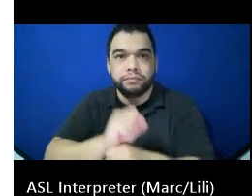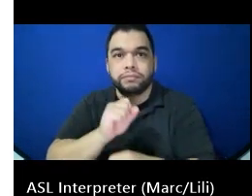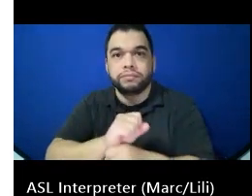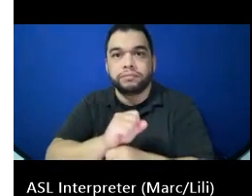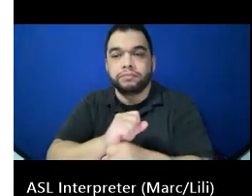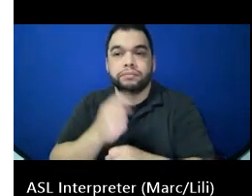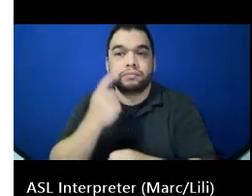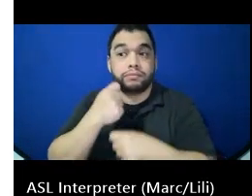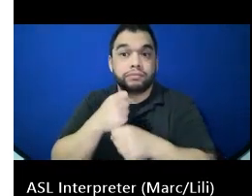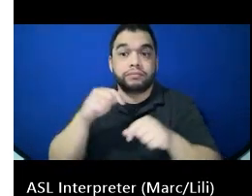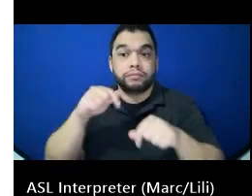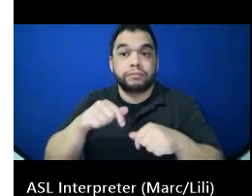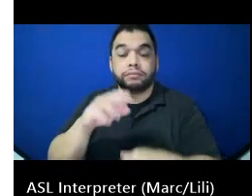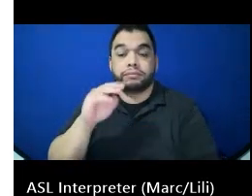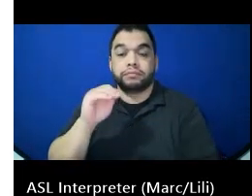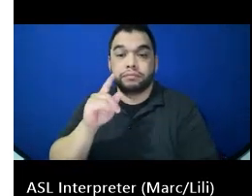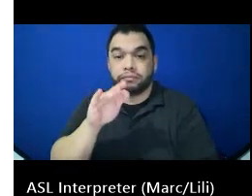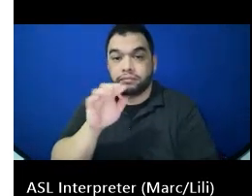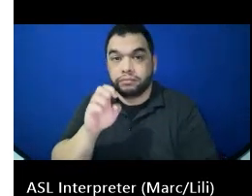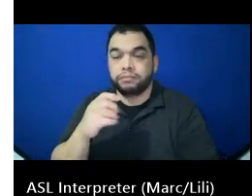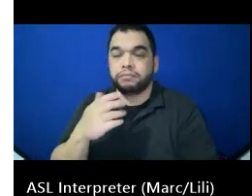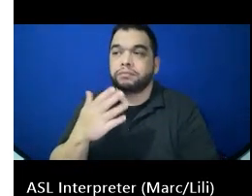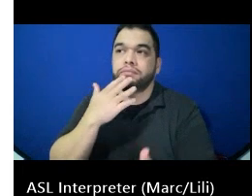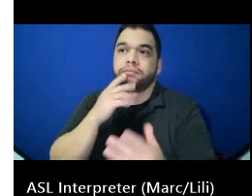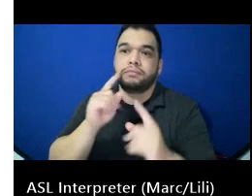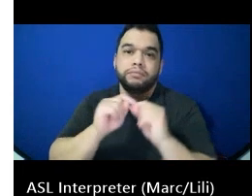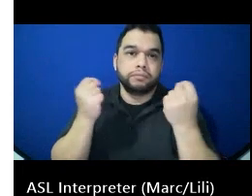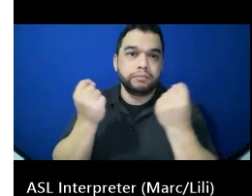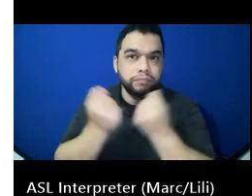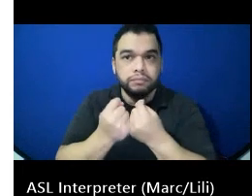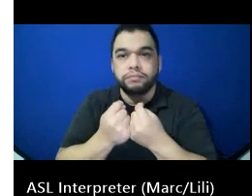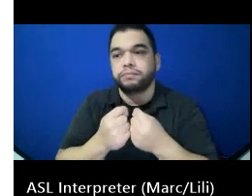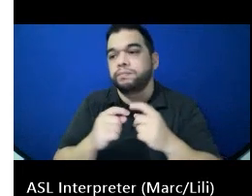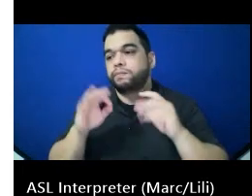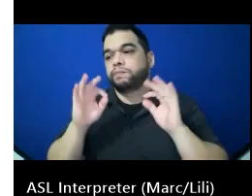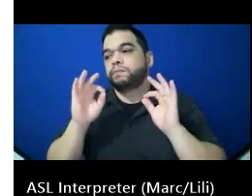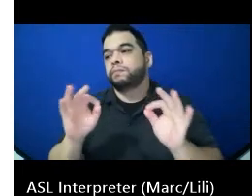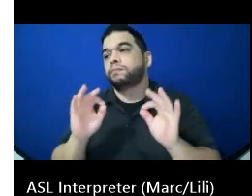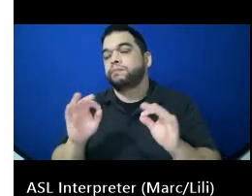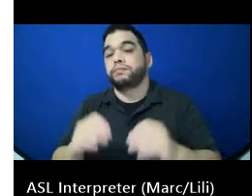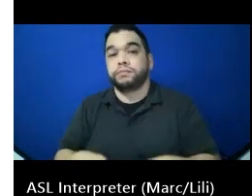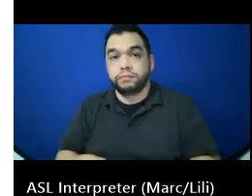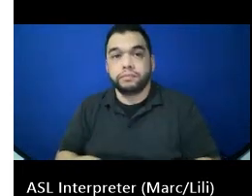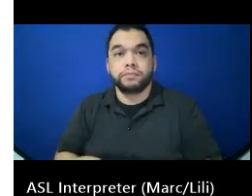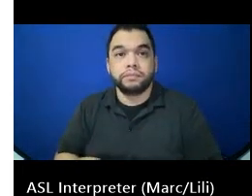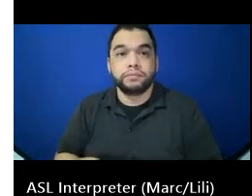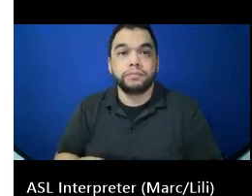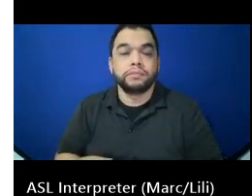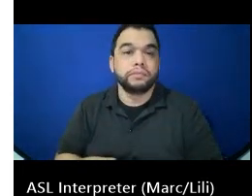que felicitaciones de nuestro equipo y de las personas que están aquí en este Tech Talk.